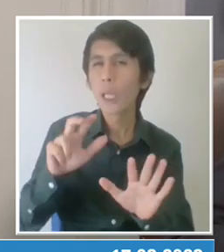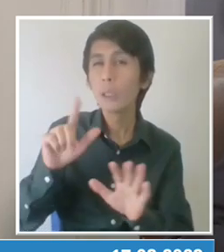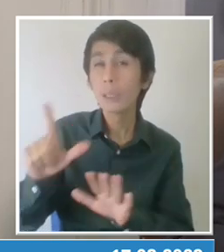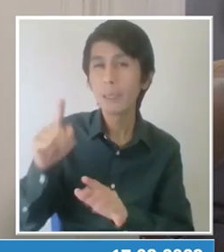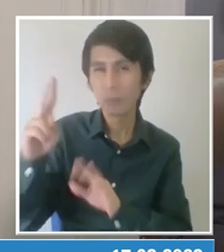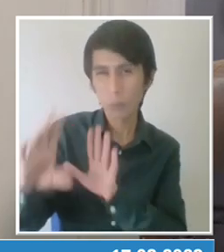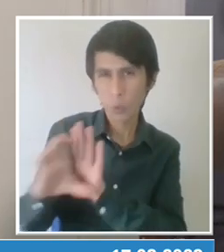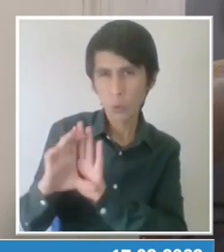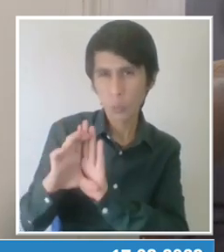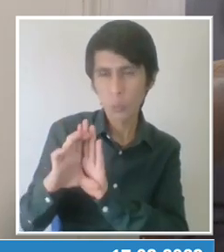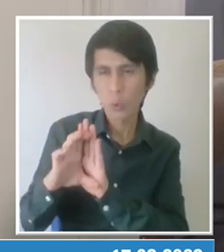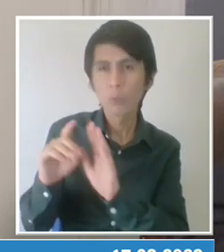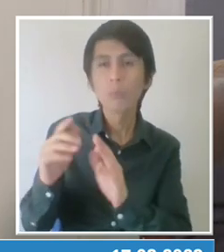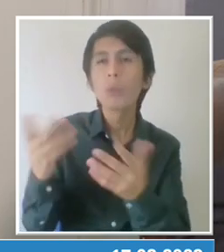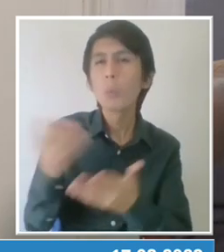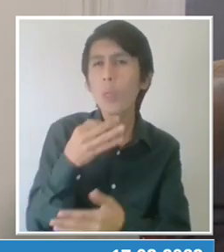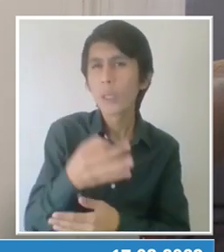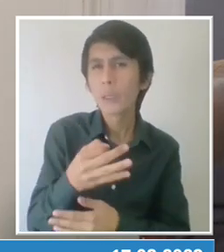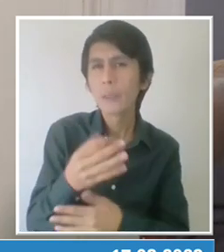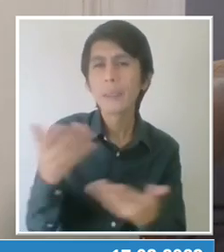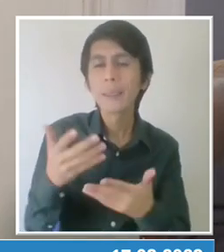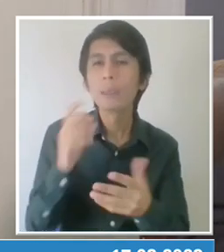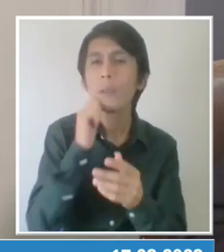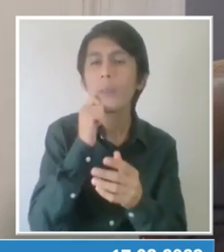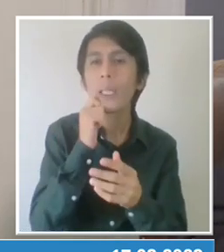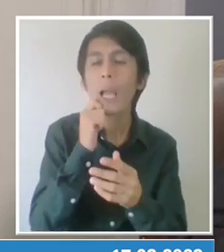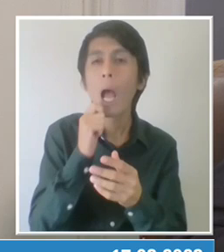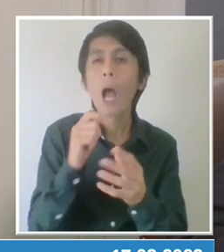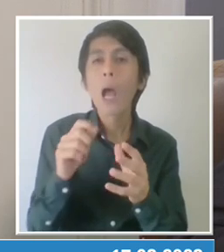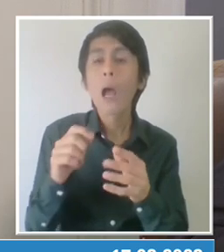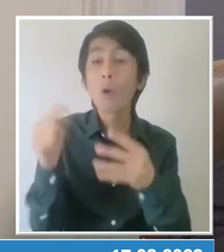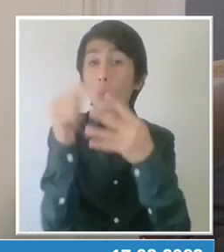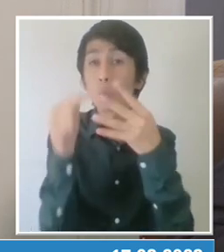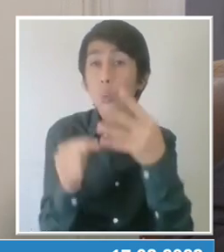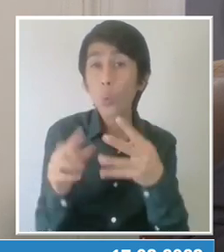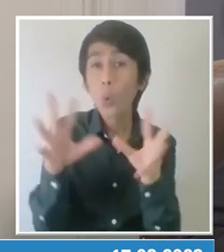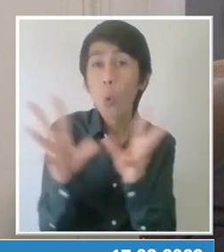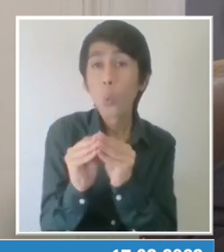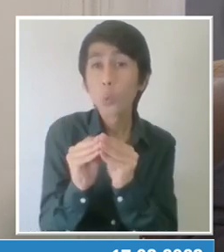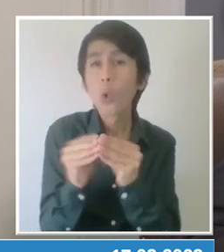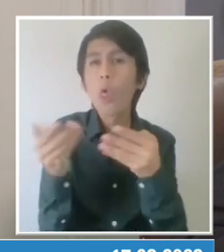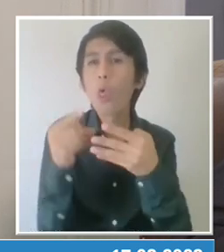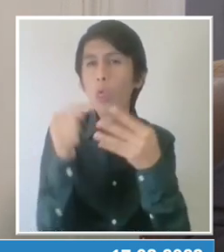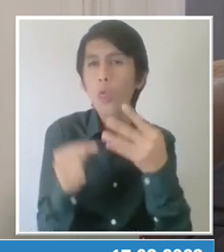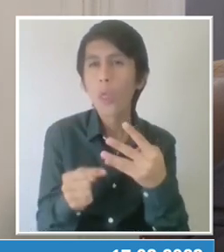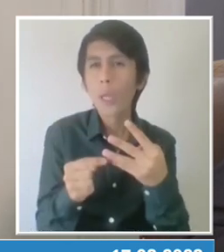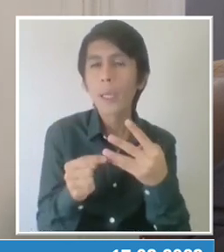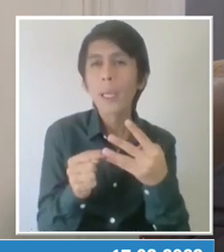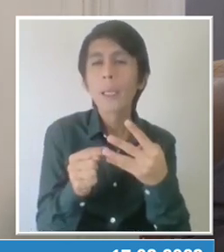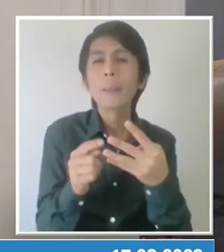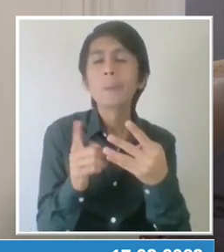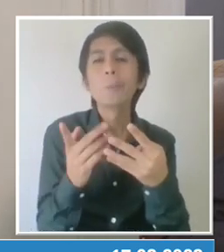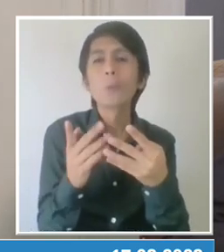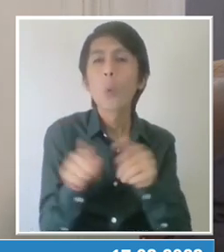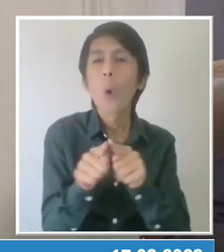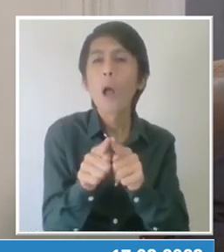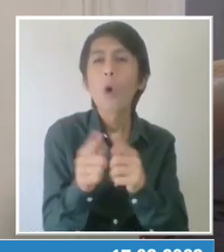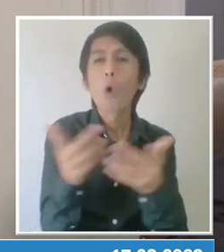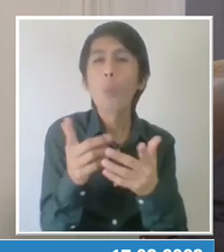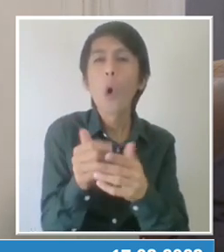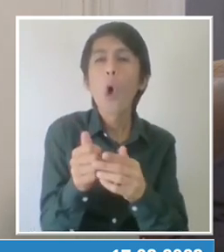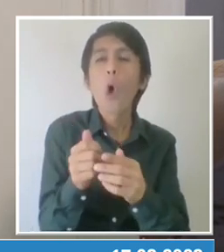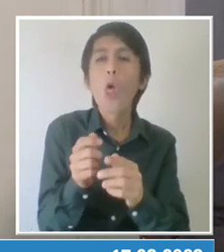un conjunto, un núcleo esencial directivo de la interpretación y aplicación de la Carta